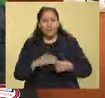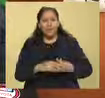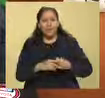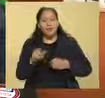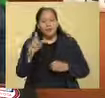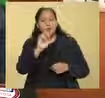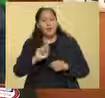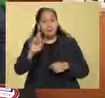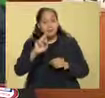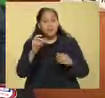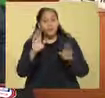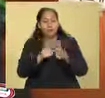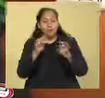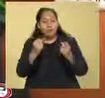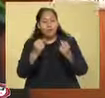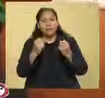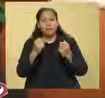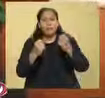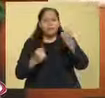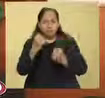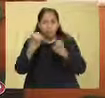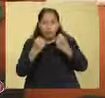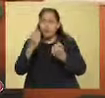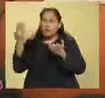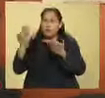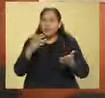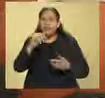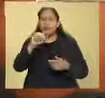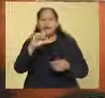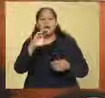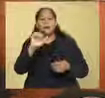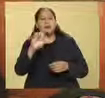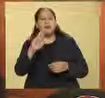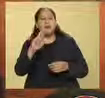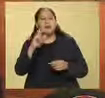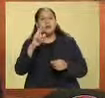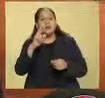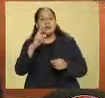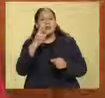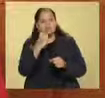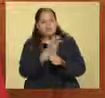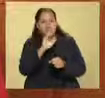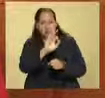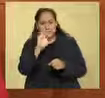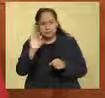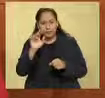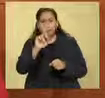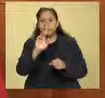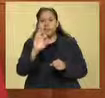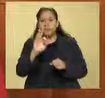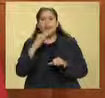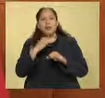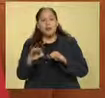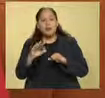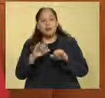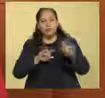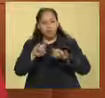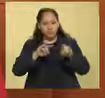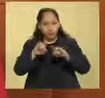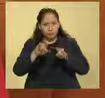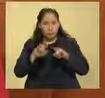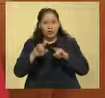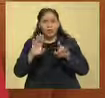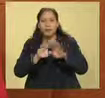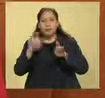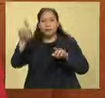porque regresaron azkar al df bueno es la última en el df es la segunda fecha en el df de la temporada la última carrera del autódromo hermanos